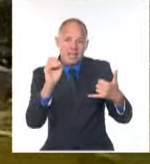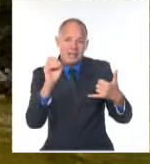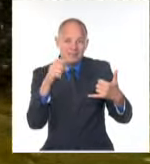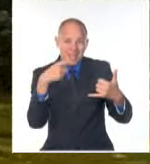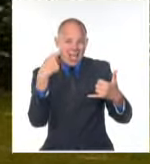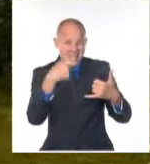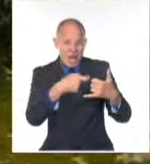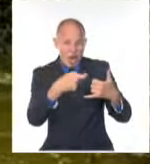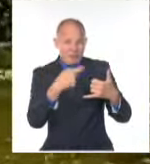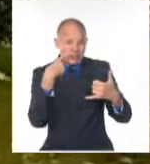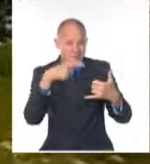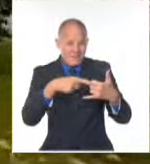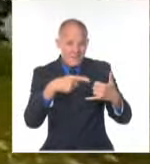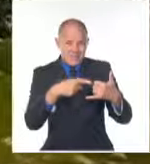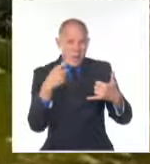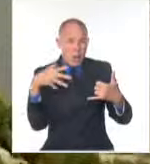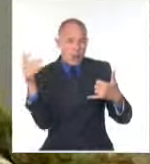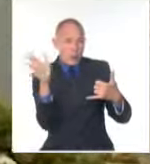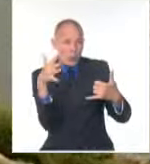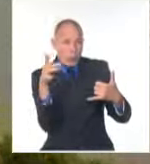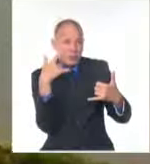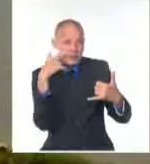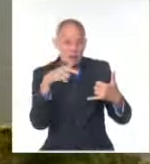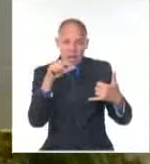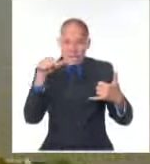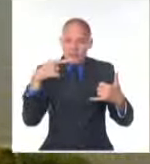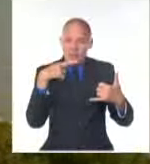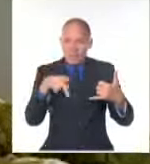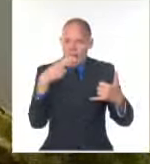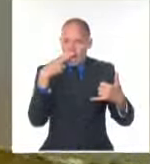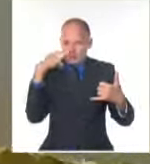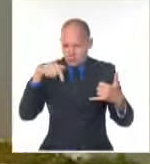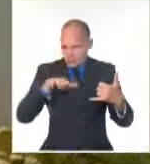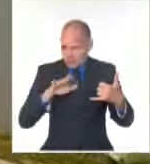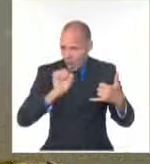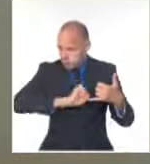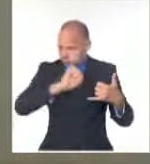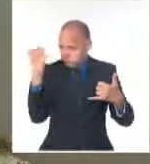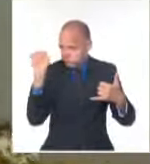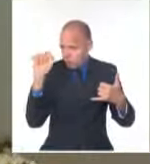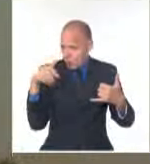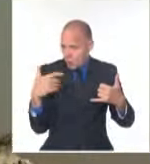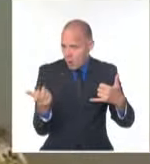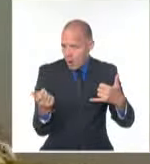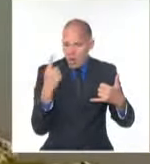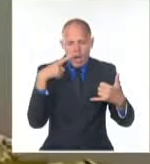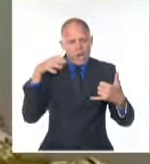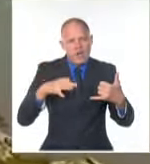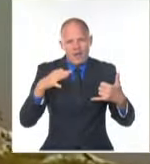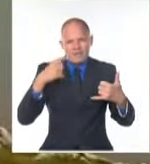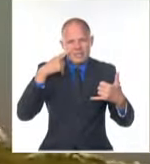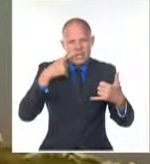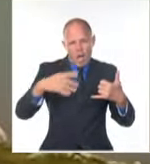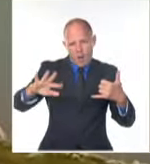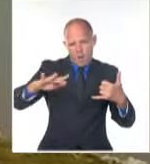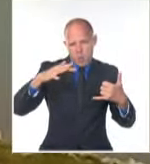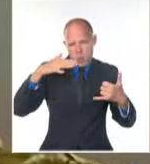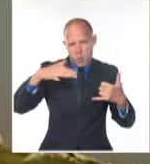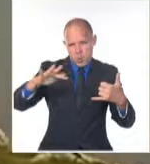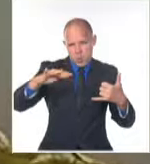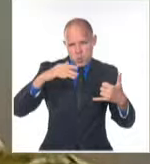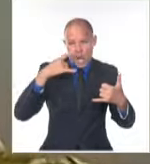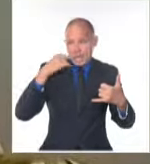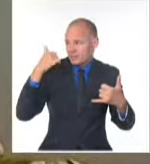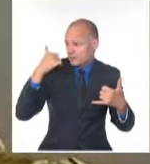el estación local y según los vecinos desde hora bien tempranas de esta mañana se reportan marejadas como estas que usted está viendo en